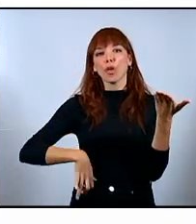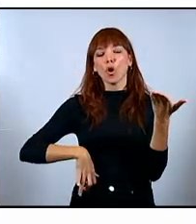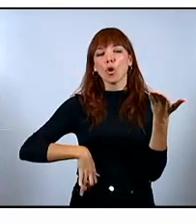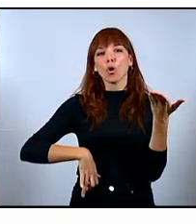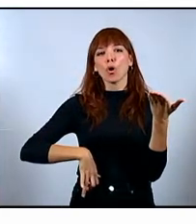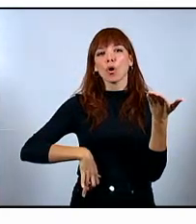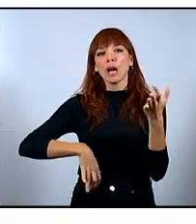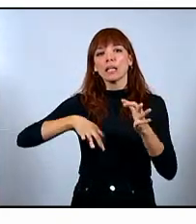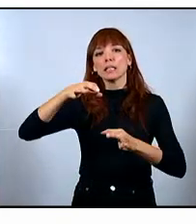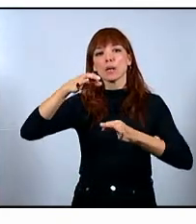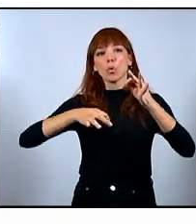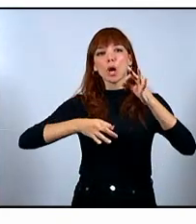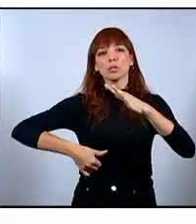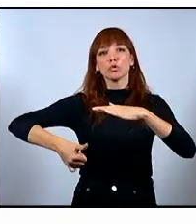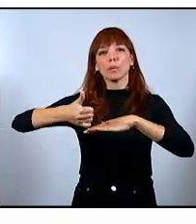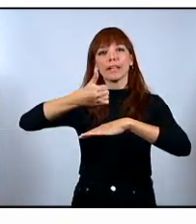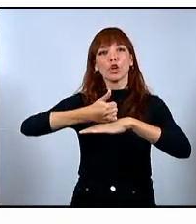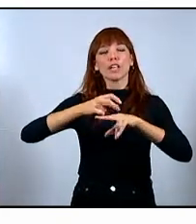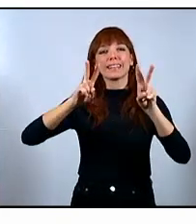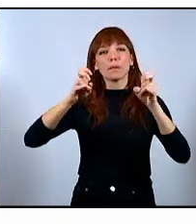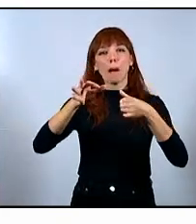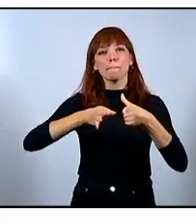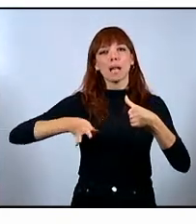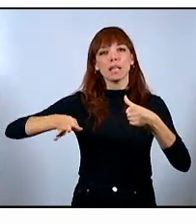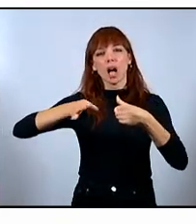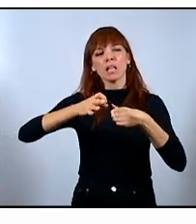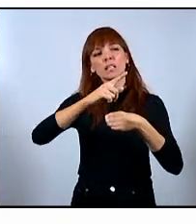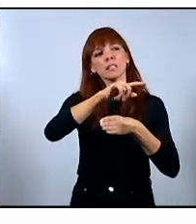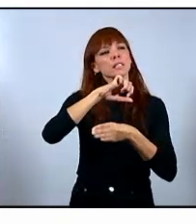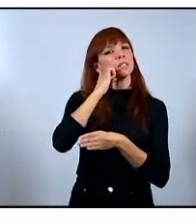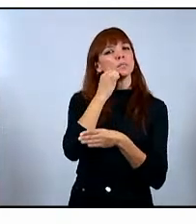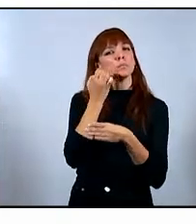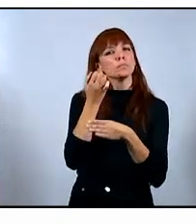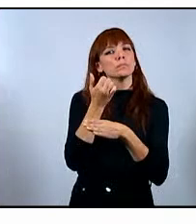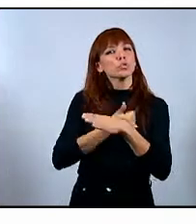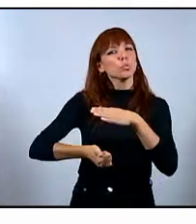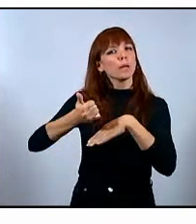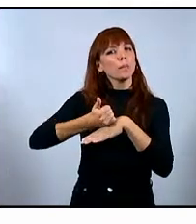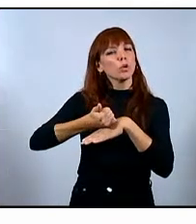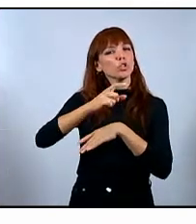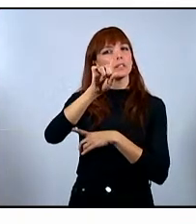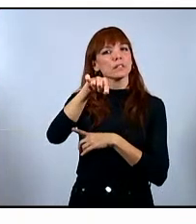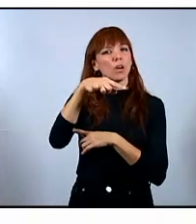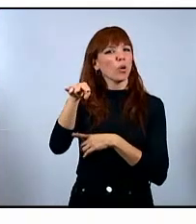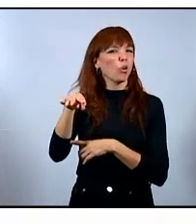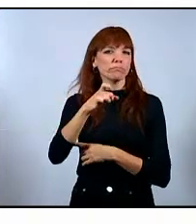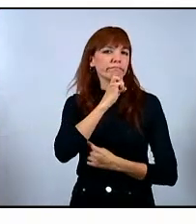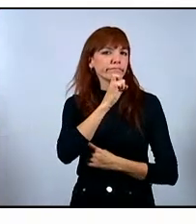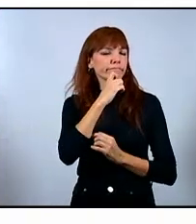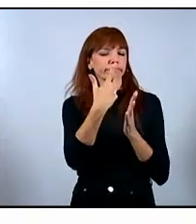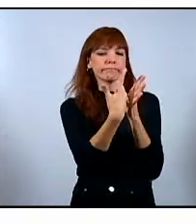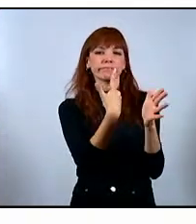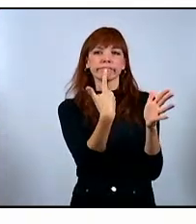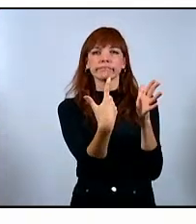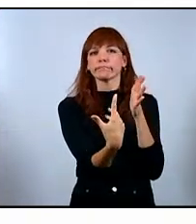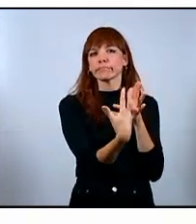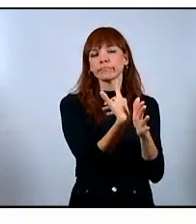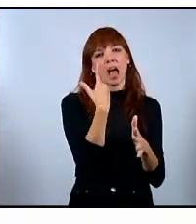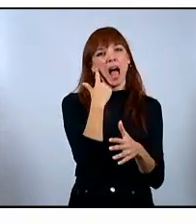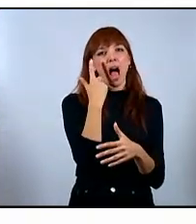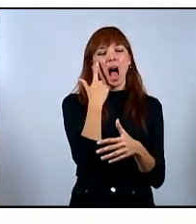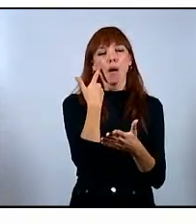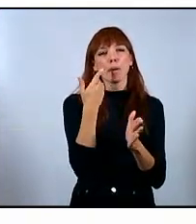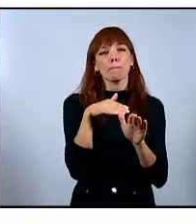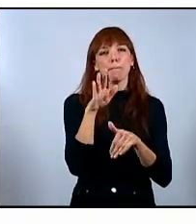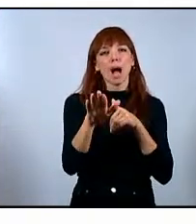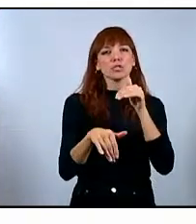TSJ sobre Valdecañas. La Junta va a presentar ese recurso al Supremo. ¿En qué punto se encuentra eso? ¿Cuáles van a ser los pasos que van a